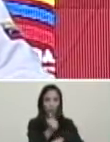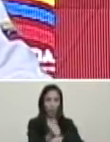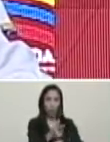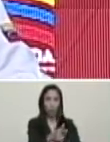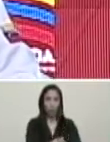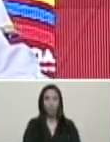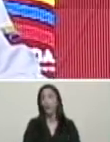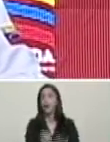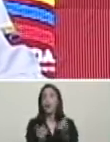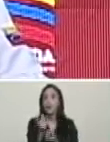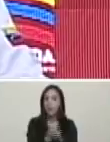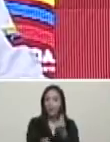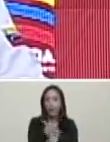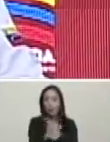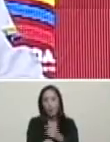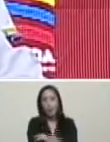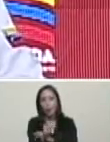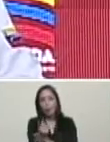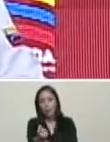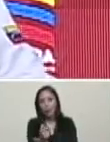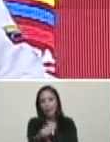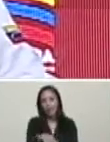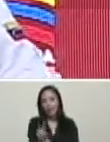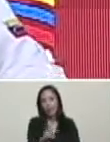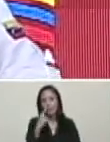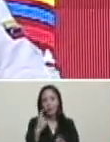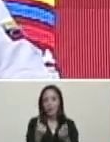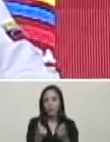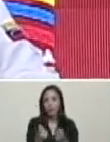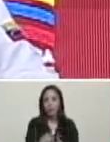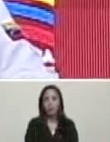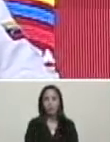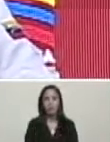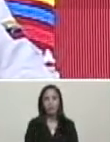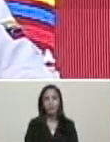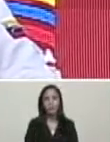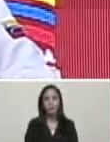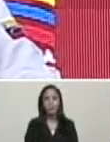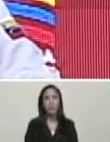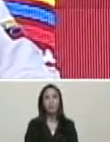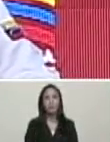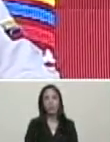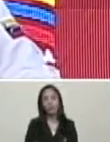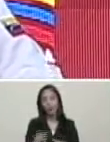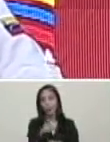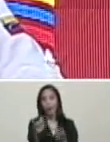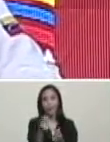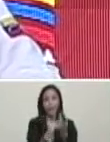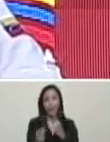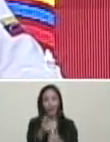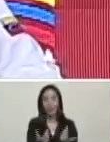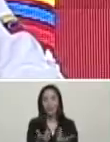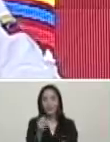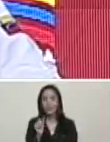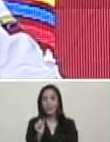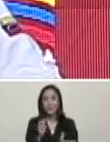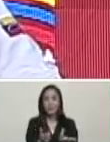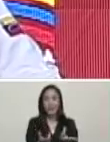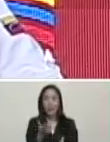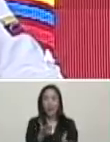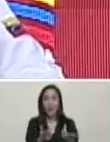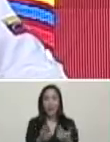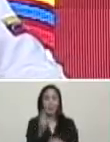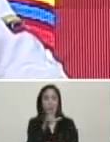Ese dinero le hace falta a Venezuela, sin lugar a dudas. Pero yo les puedo decir, no los tienen secuestrados, pero ni secuestrándonos ese